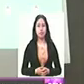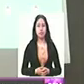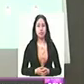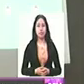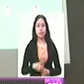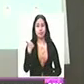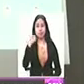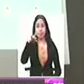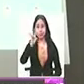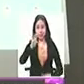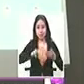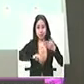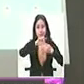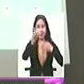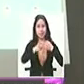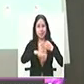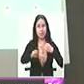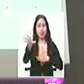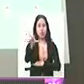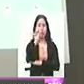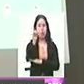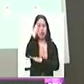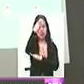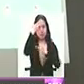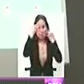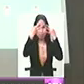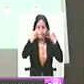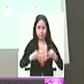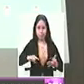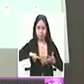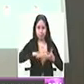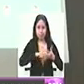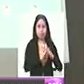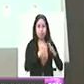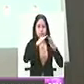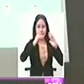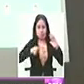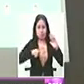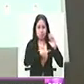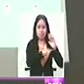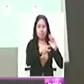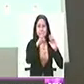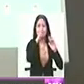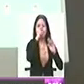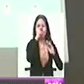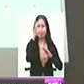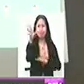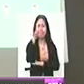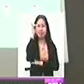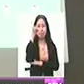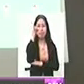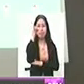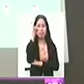El 17 de marzo, Bolivia toma la decisión de iniciar la cuarentena rígida en el país.